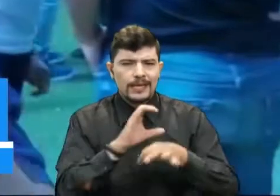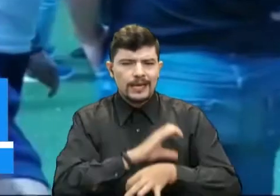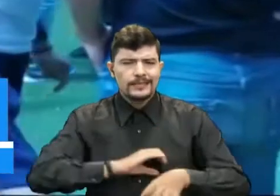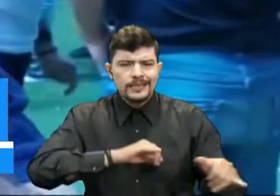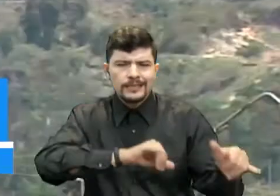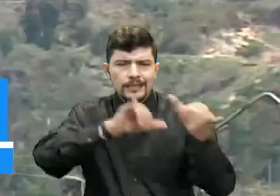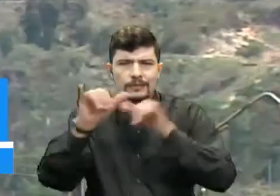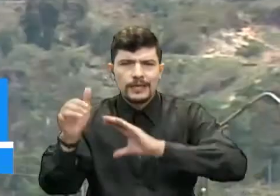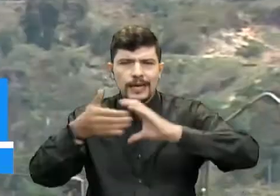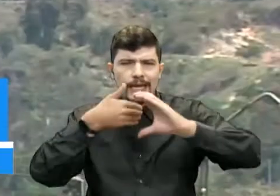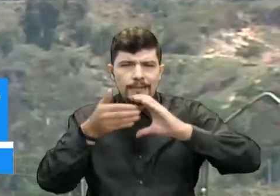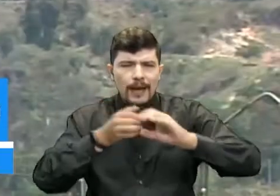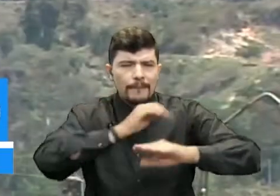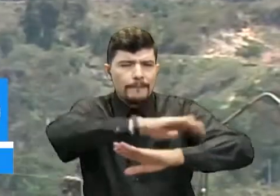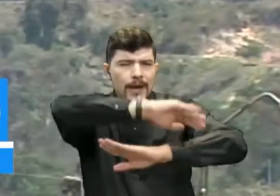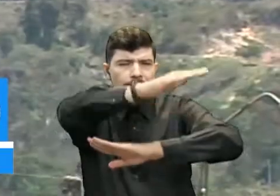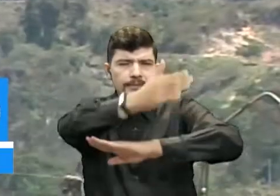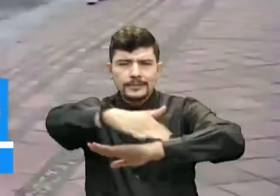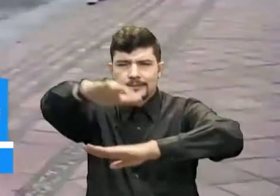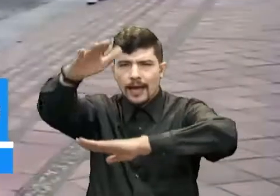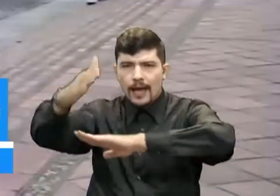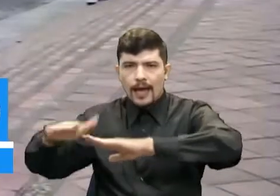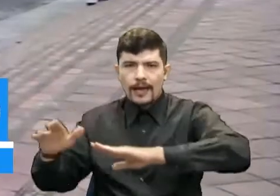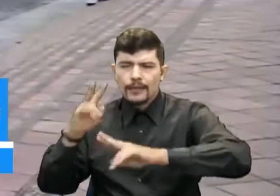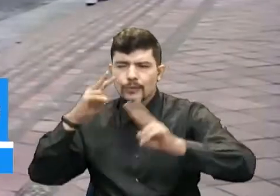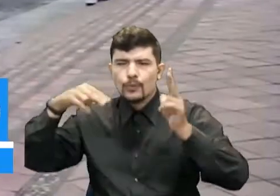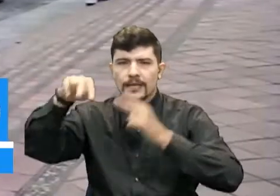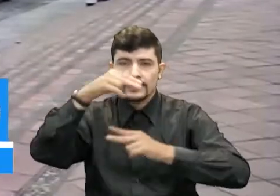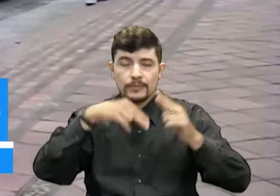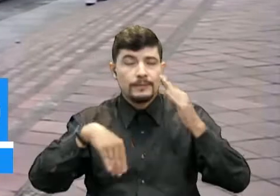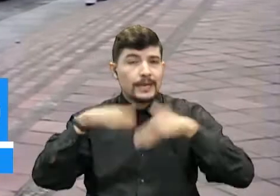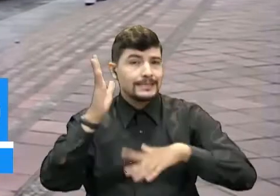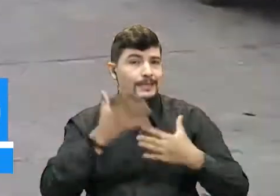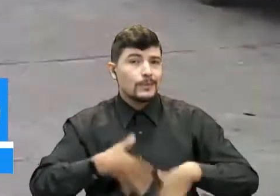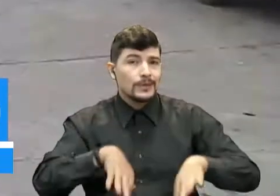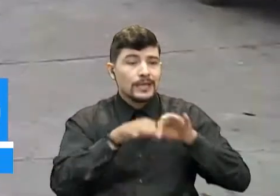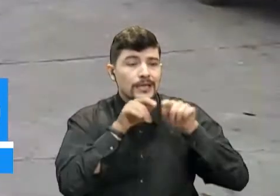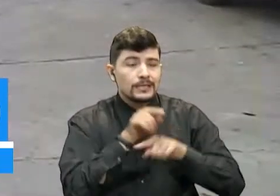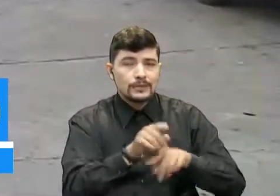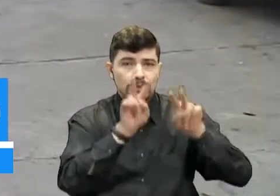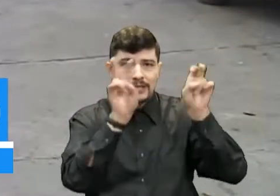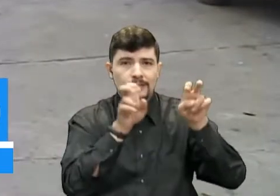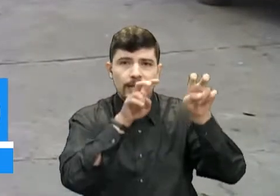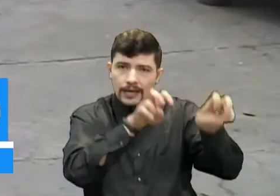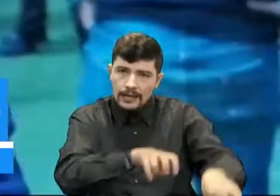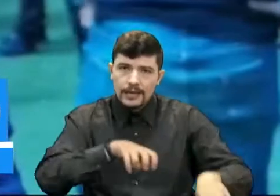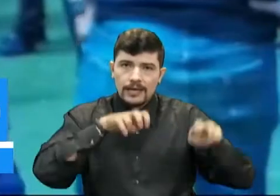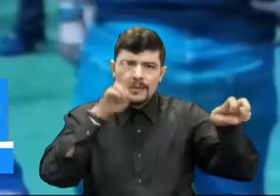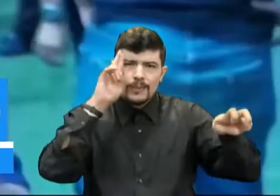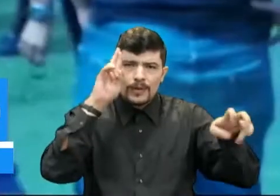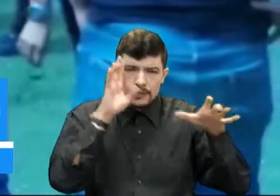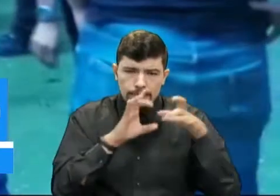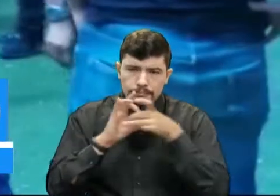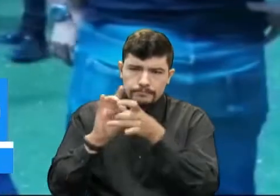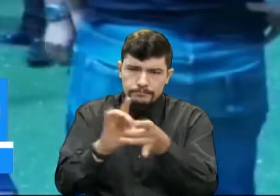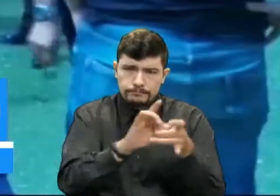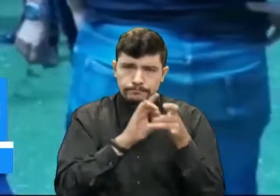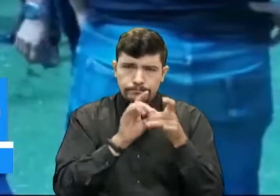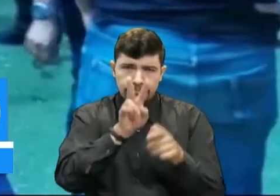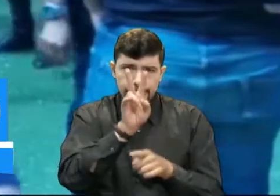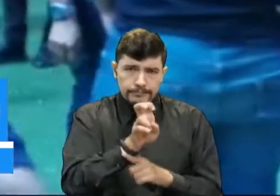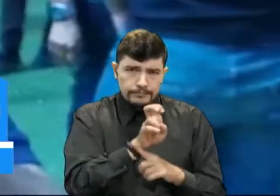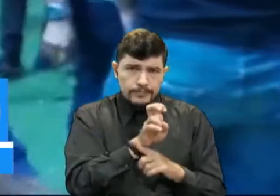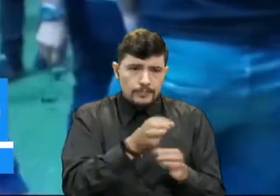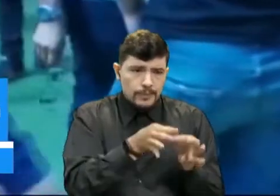y por el turismo y sobre todo por el tema agropecuario. Y eso es importante que en conjunto podamos presentar proyectos a nivel nacional y